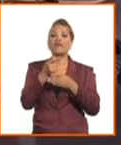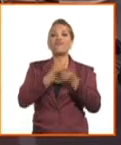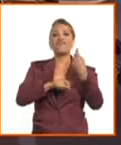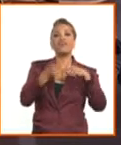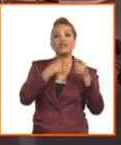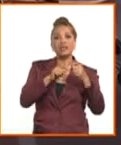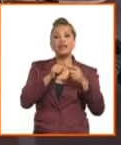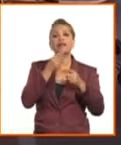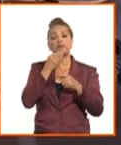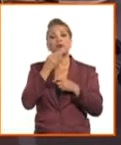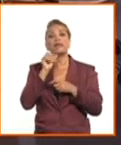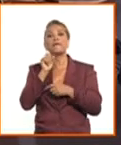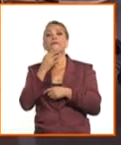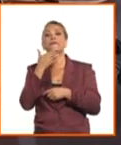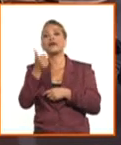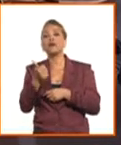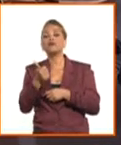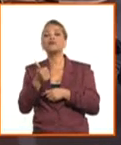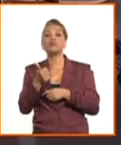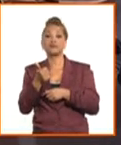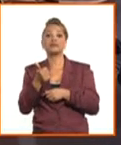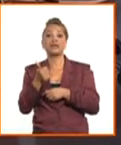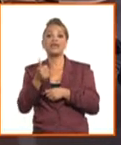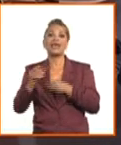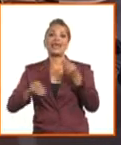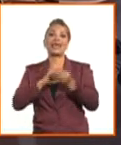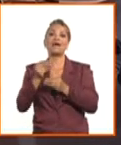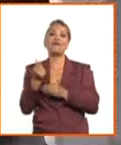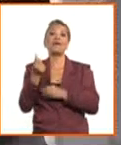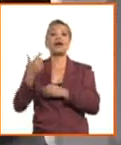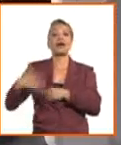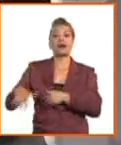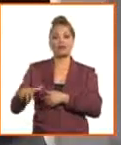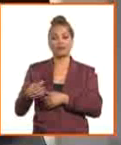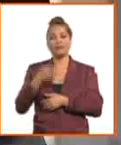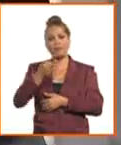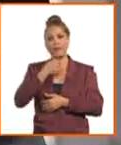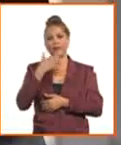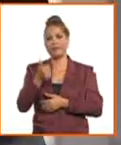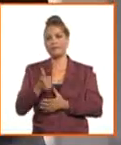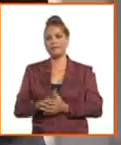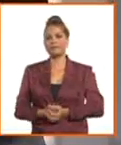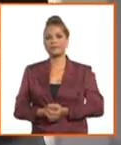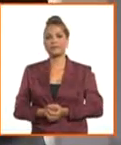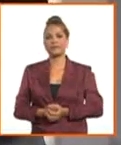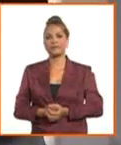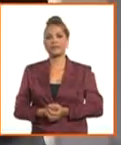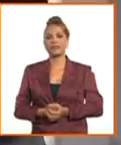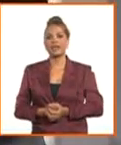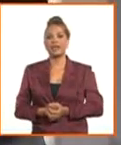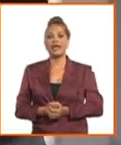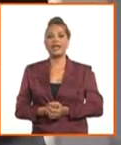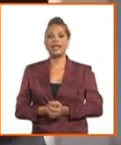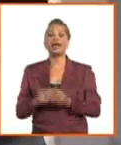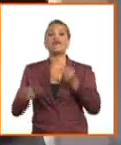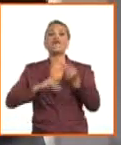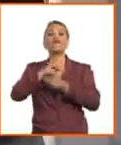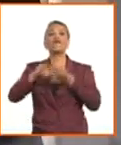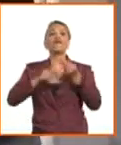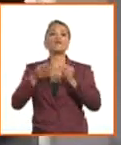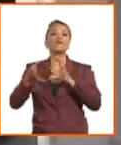intención de vender, bueno, pues el tipo de cambio es más caro. Vamos a explicar esto. Mientras el tipo de cambio es más alto, hay más incentivo